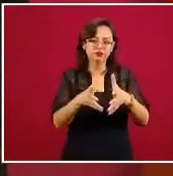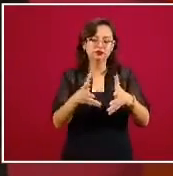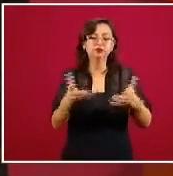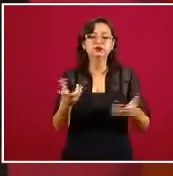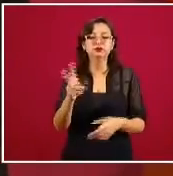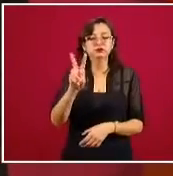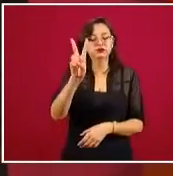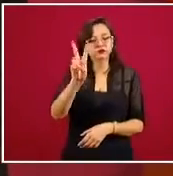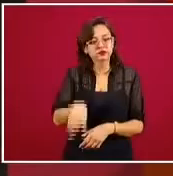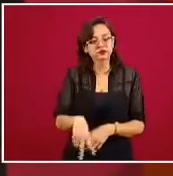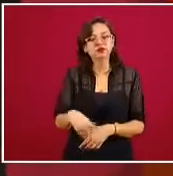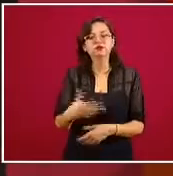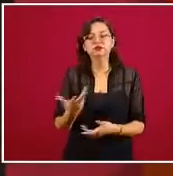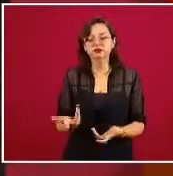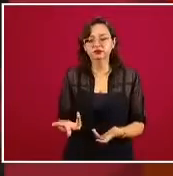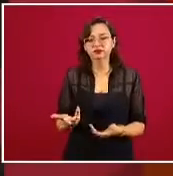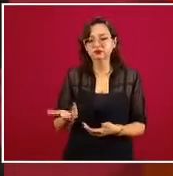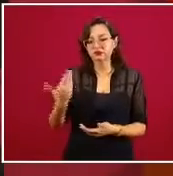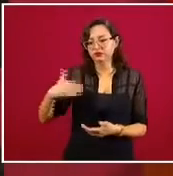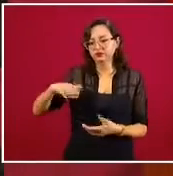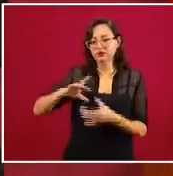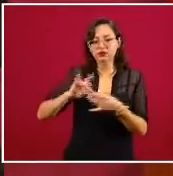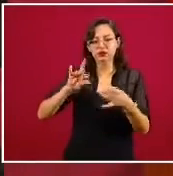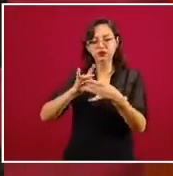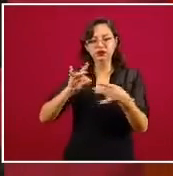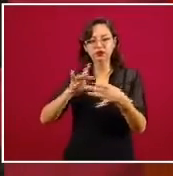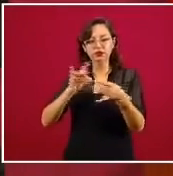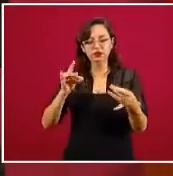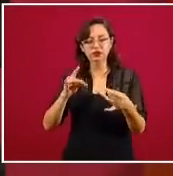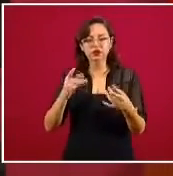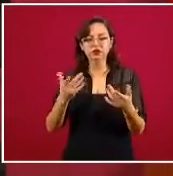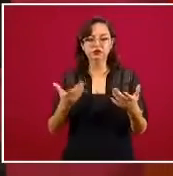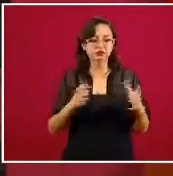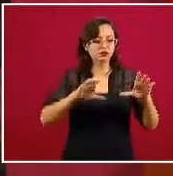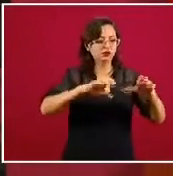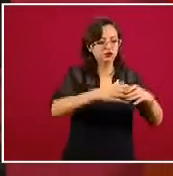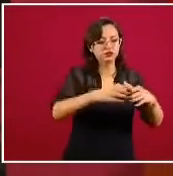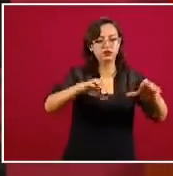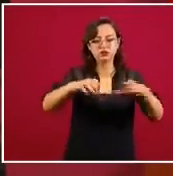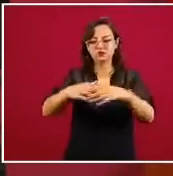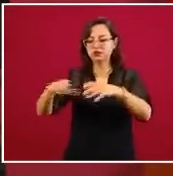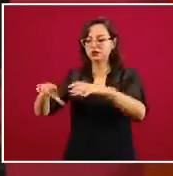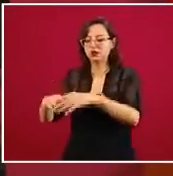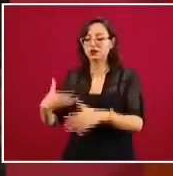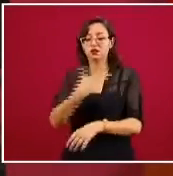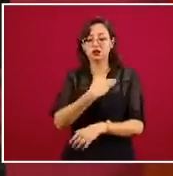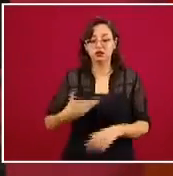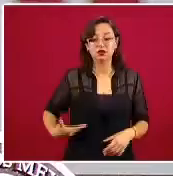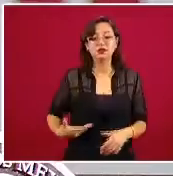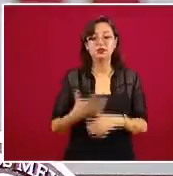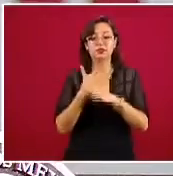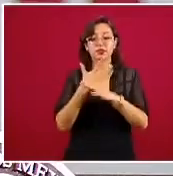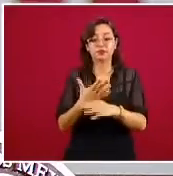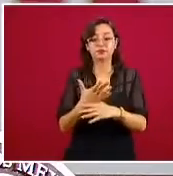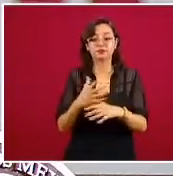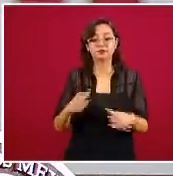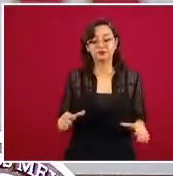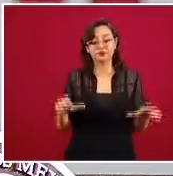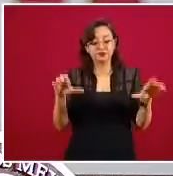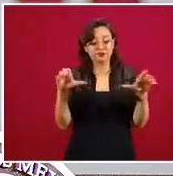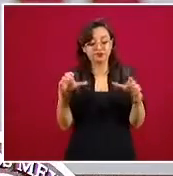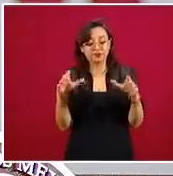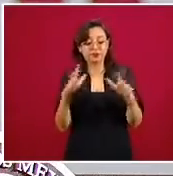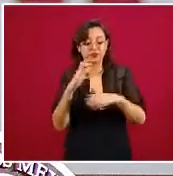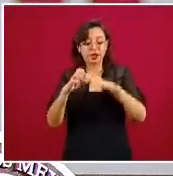la verdad que es muy coincidente con lo anterior respecto al comportamiento de las comunidades. Lo ha dicho el presidente, lo pequeño es bello,